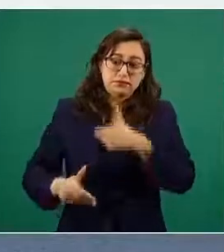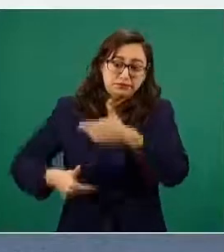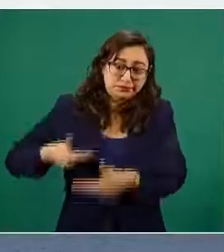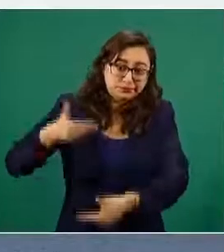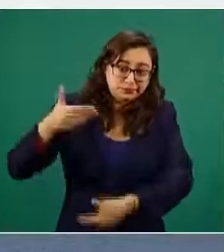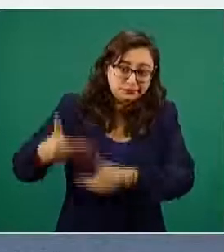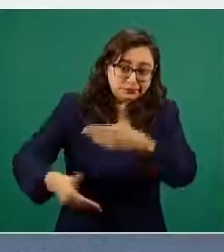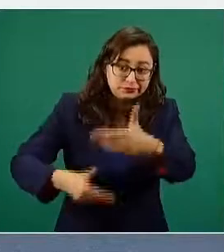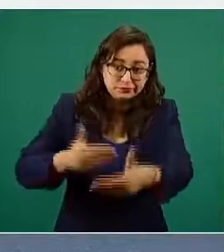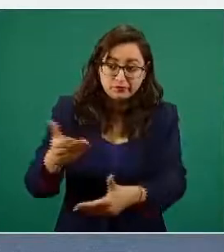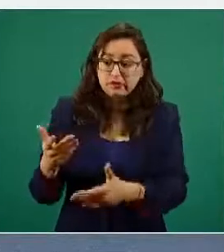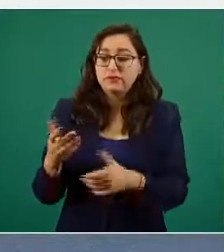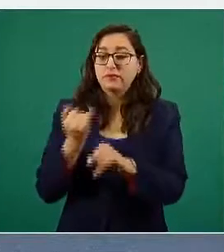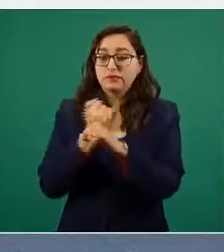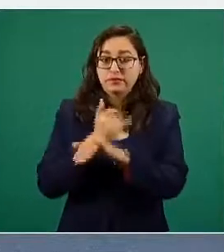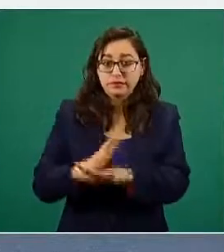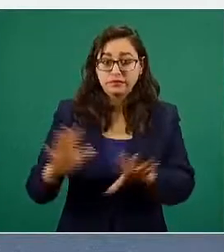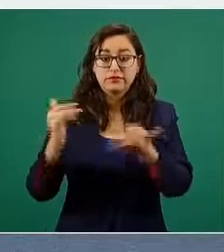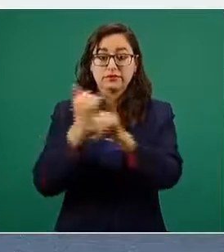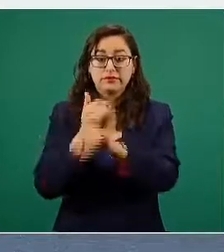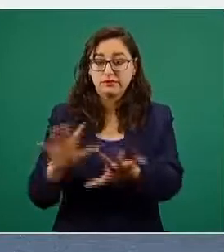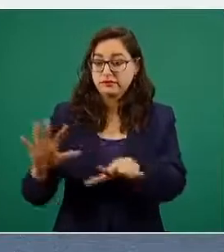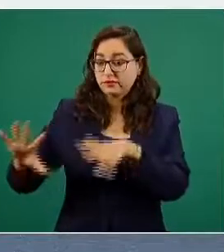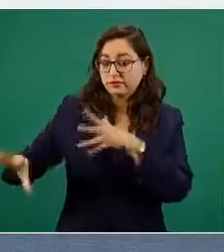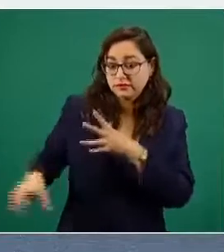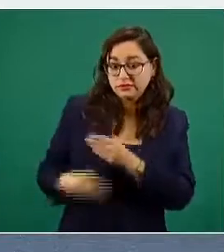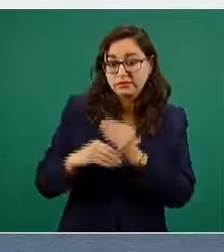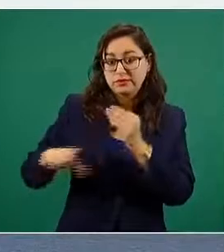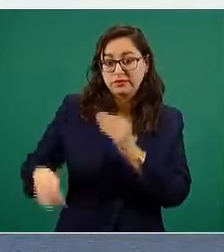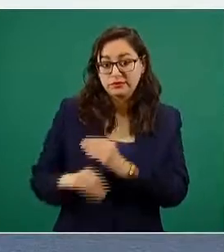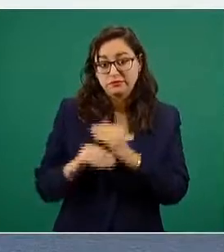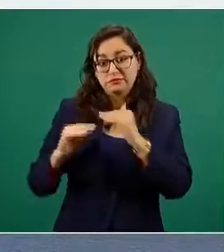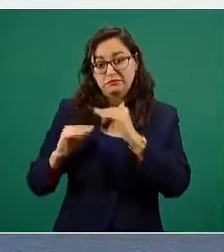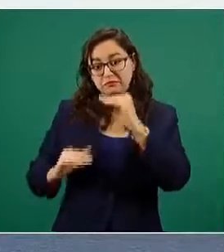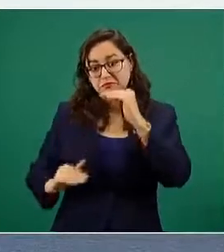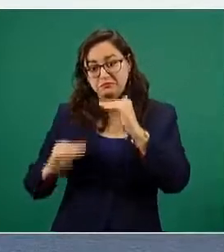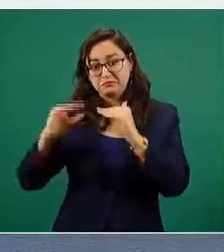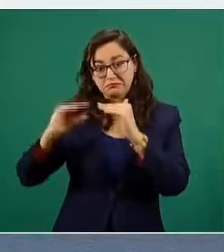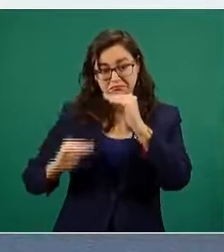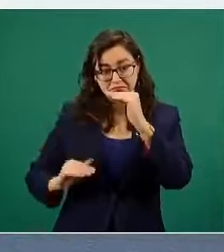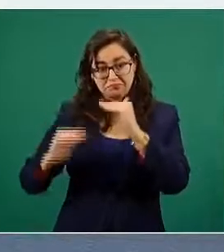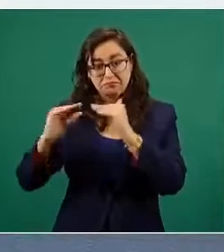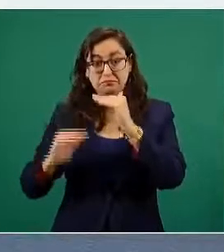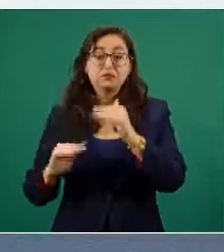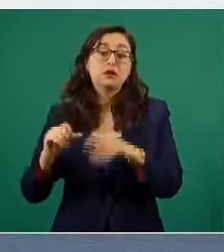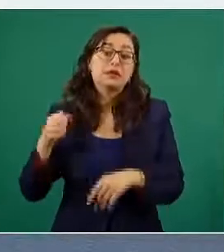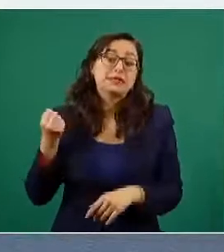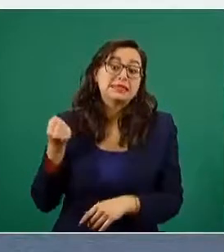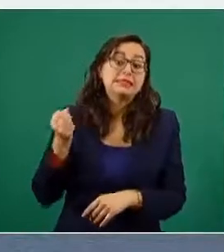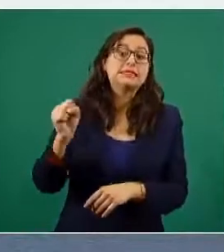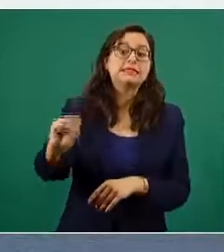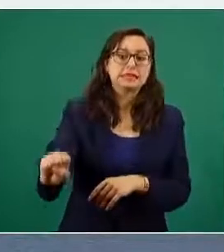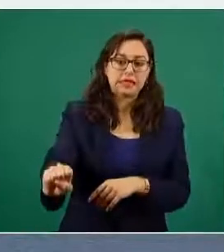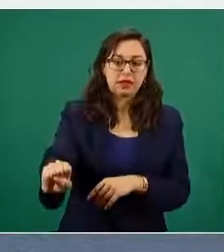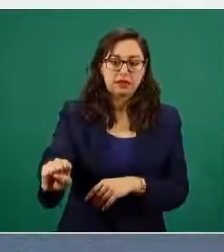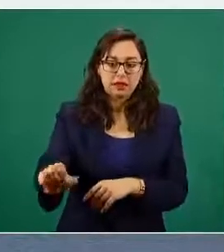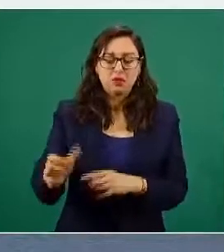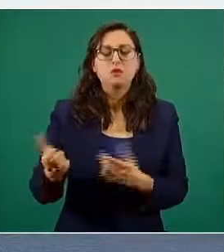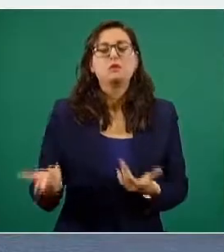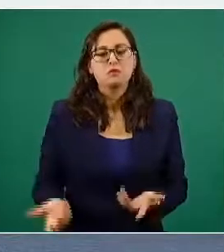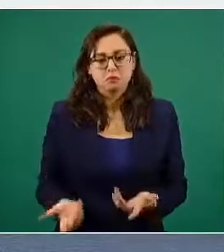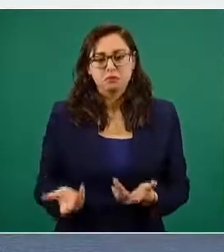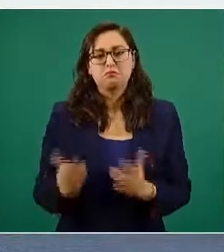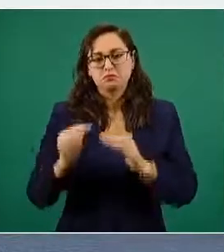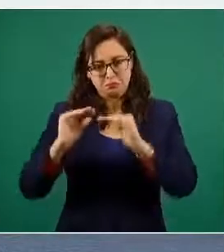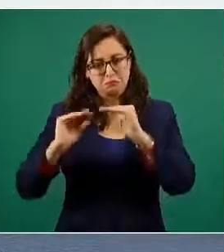la magnitud de este descenso sea más modesta, pero seguramente al sábado próximo terminaremos con una tendencia